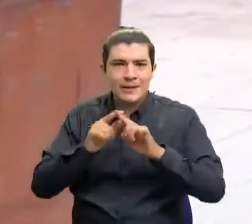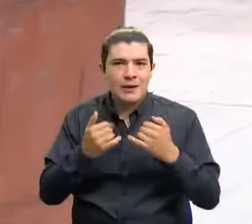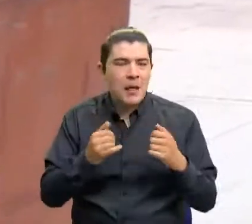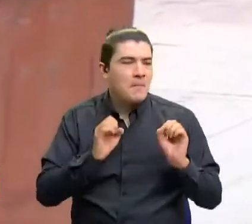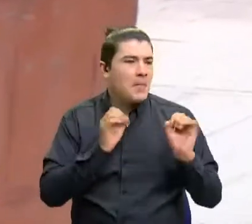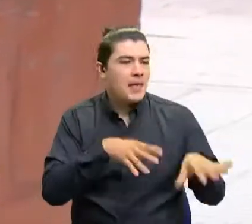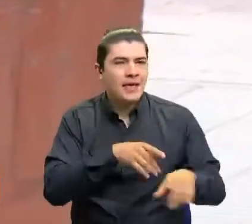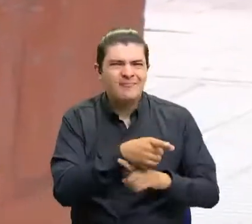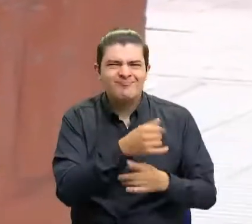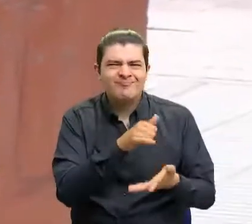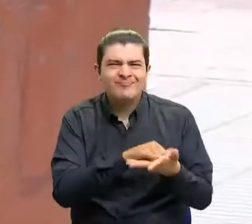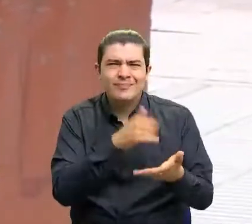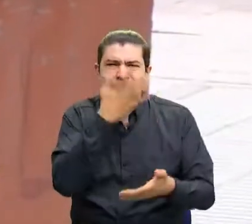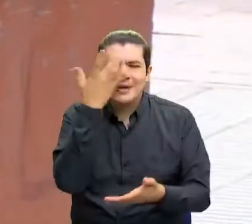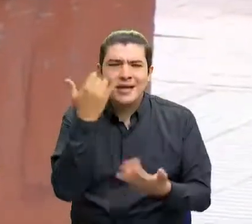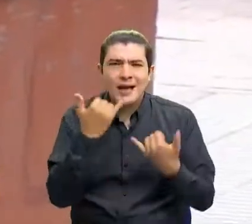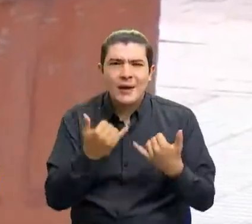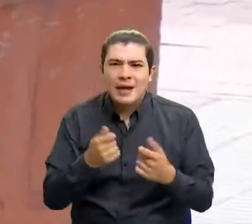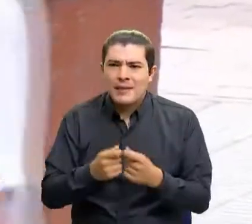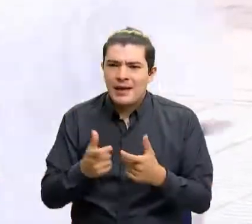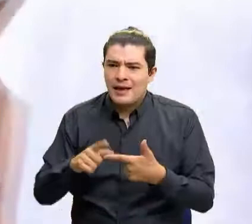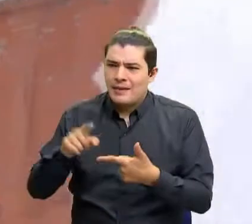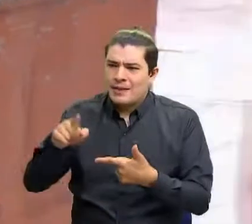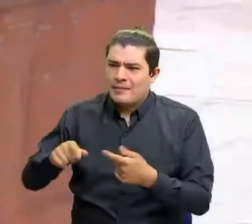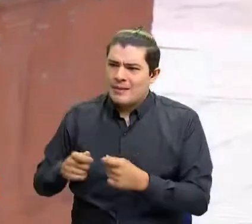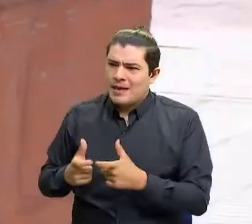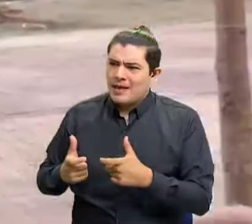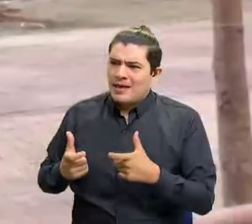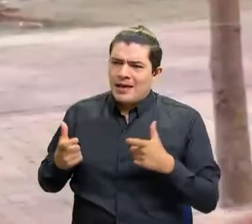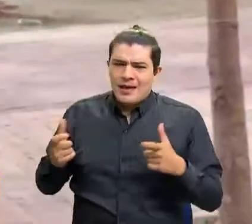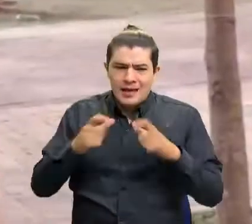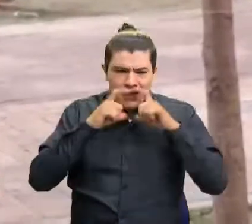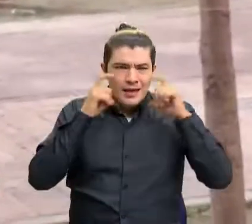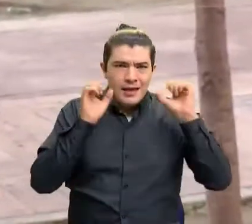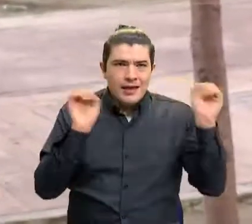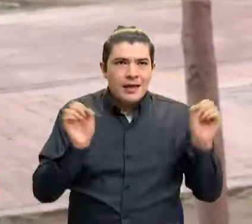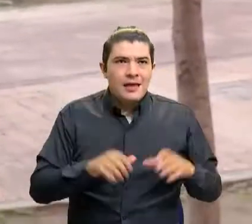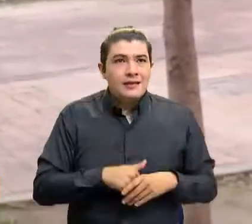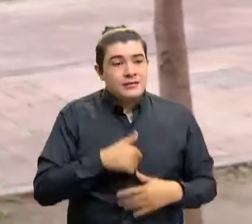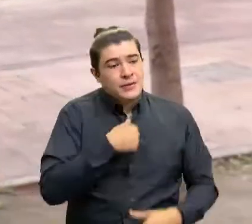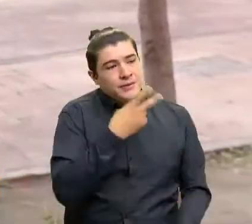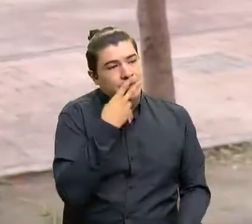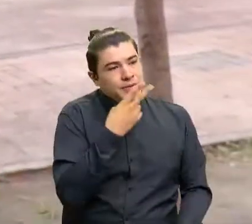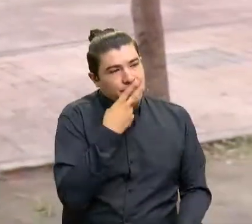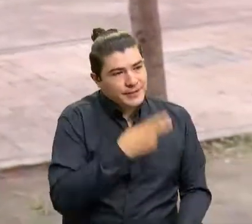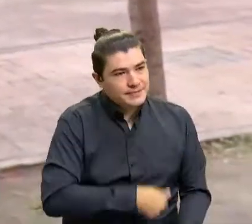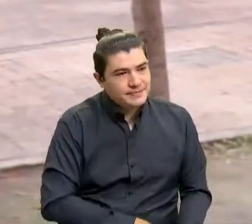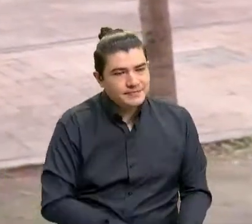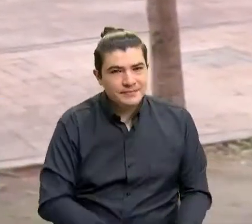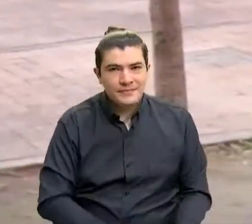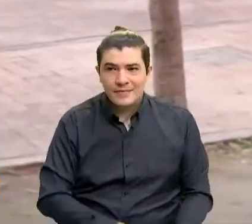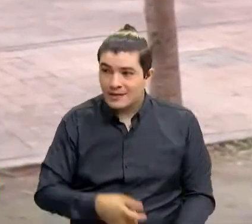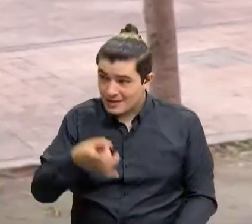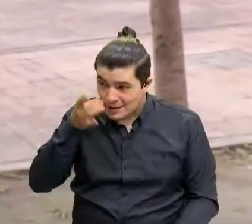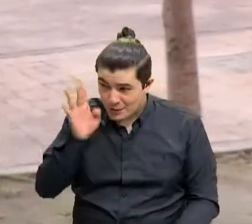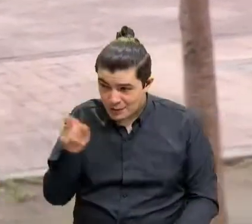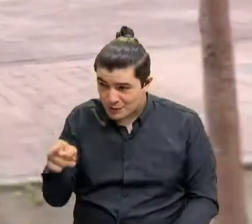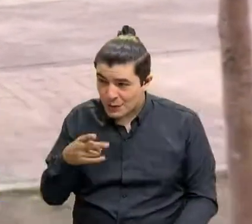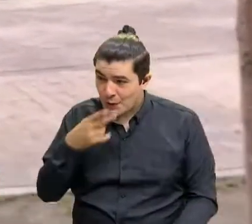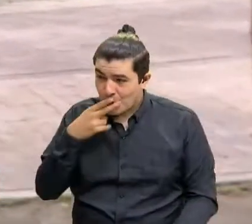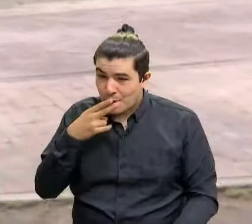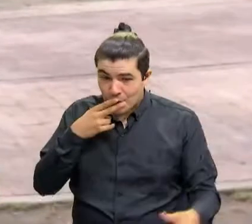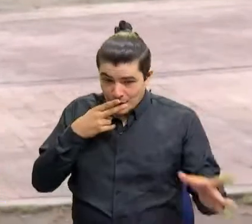hacen caso omiso de su uso obligatorio y les preguntamos con cigarrillo que pronto puede contagiarse a un coma